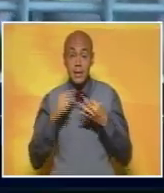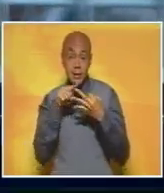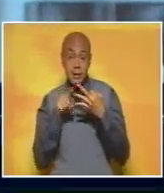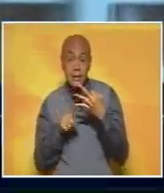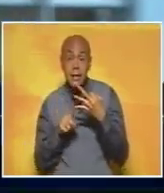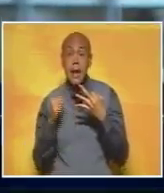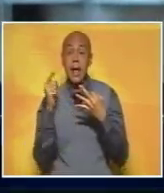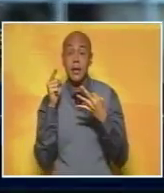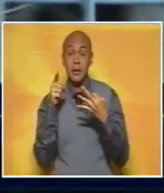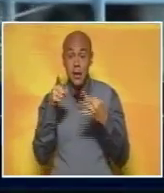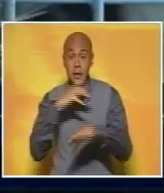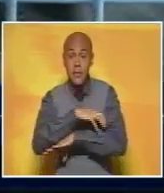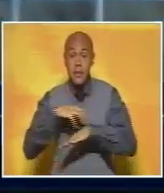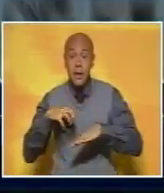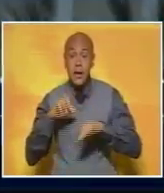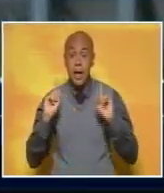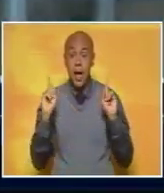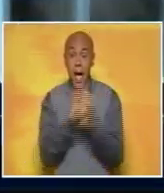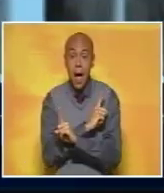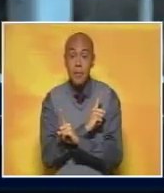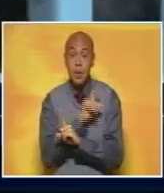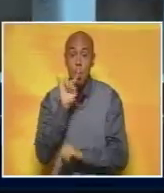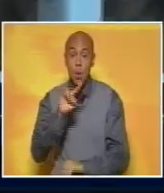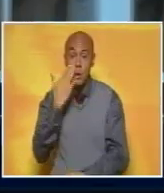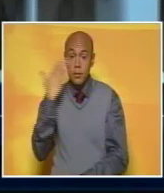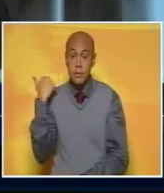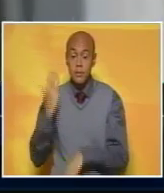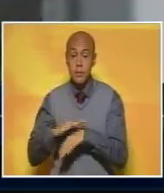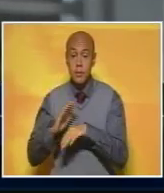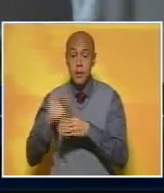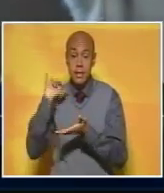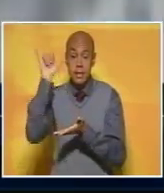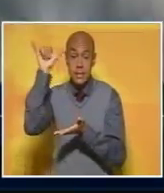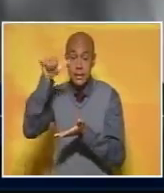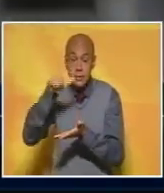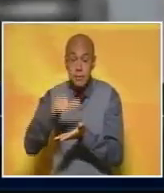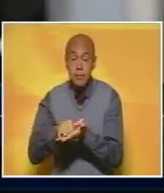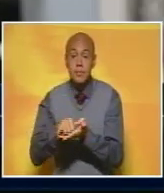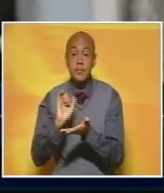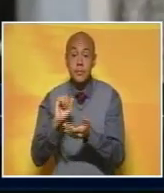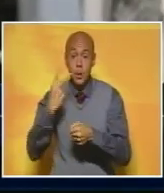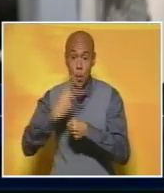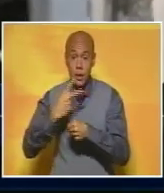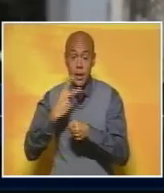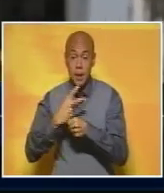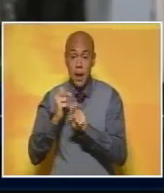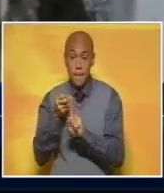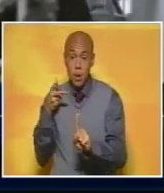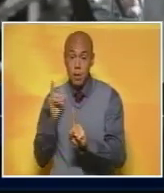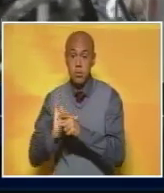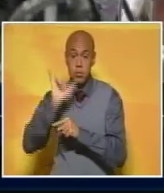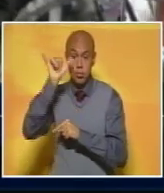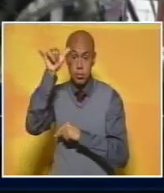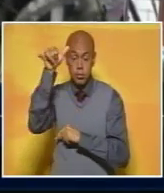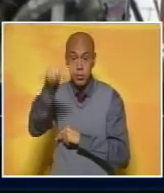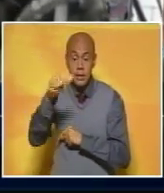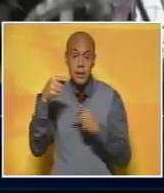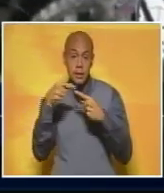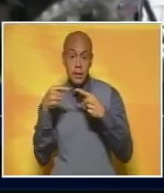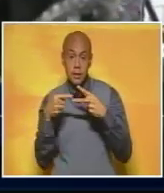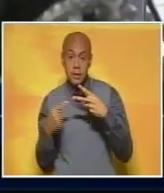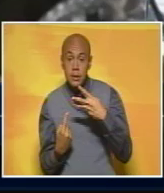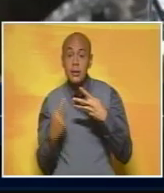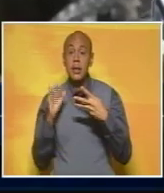tigres de Bengala dio un giro a partir de este lunes cuando arribaron en un vuelo procedente de Guatemala. Simba, Kimba y